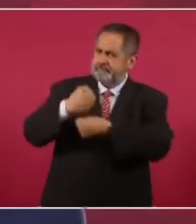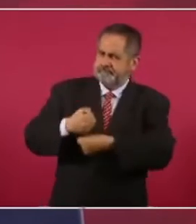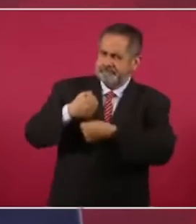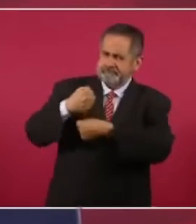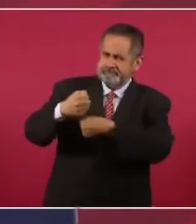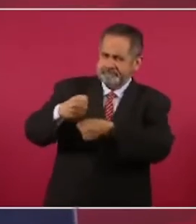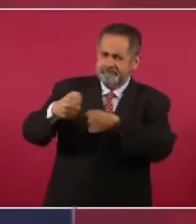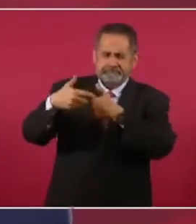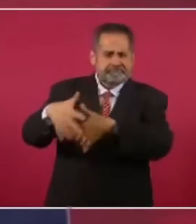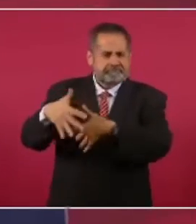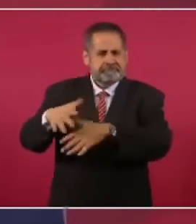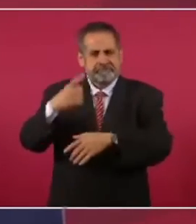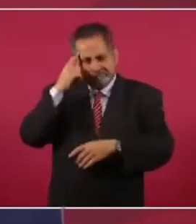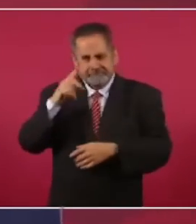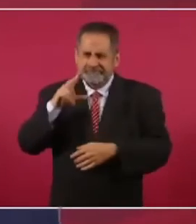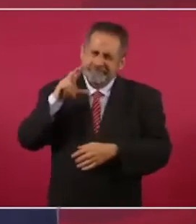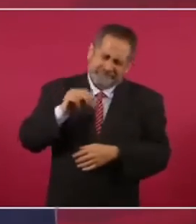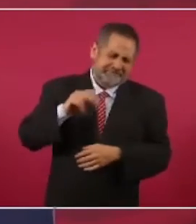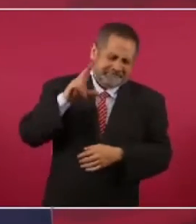para evitar